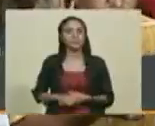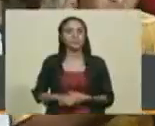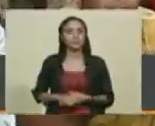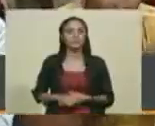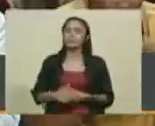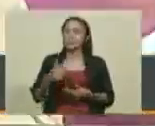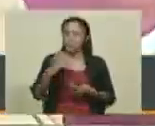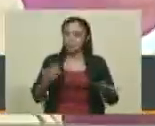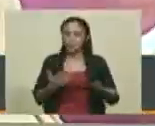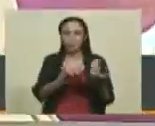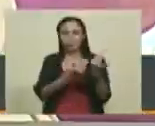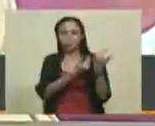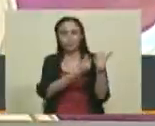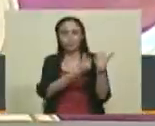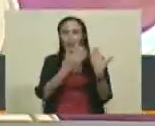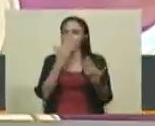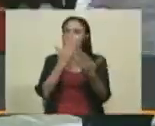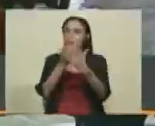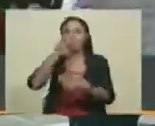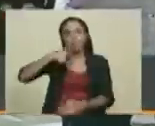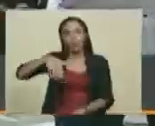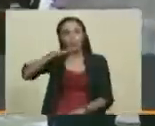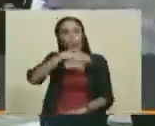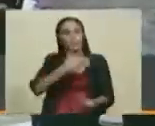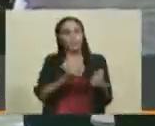Así nos comprometemos frente a un país entero.